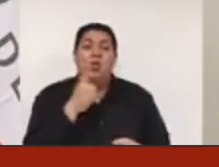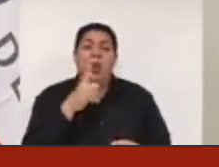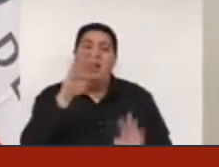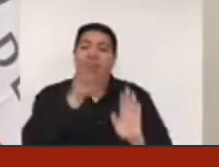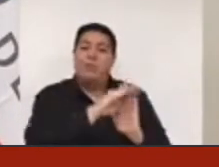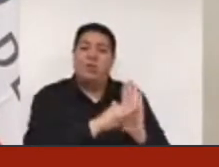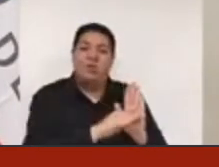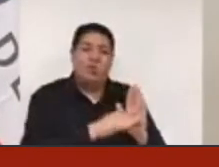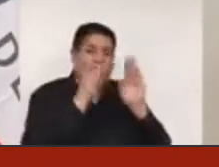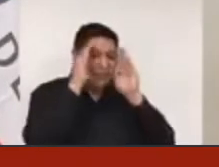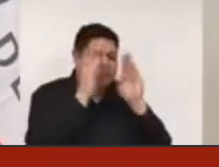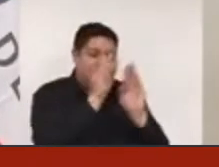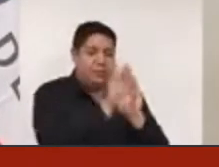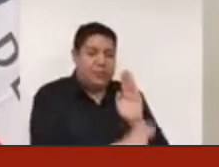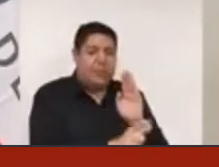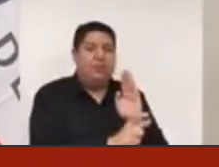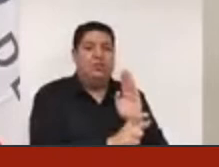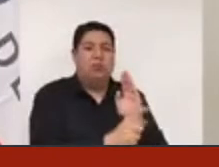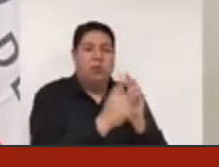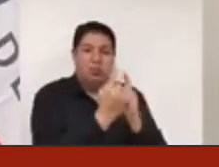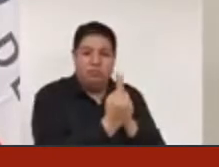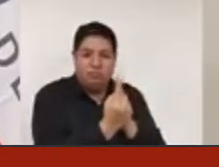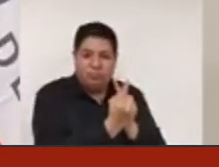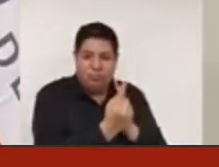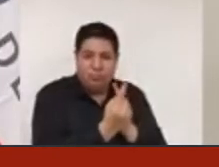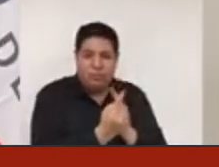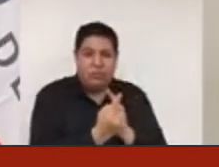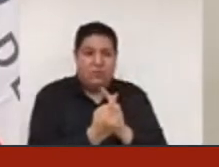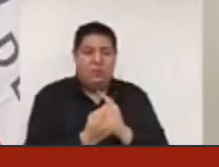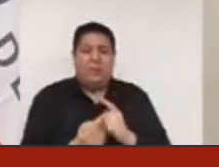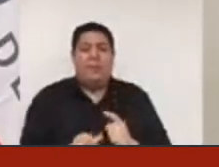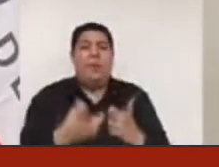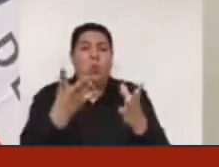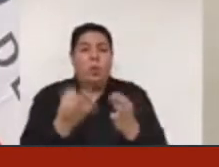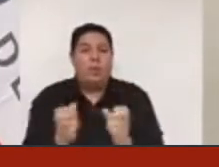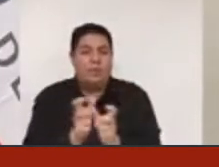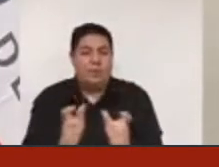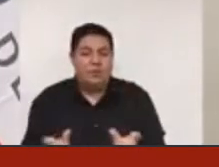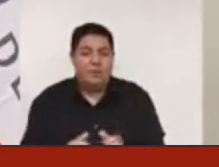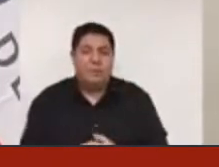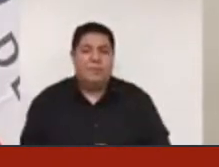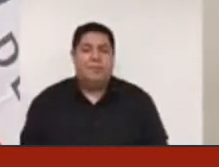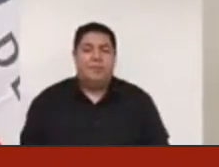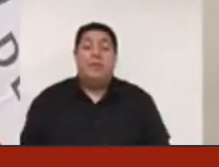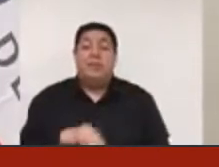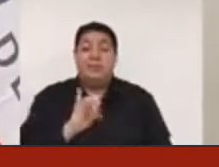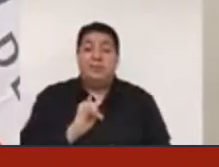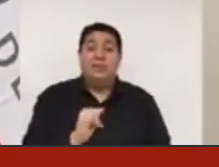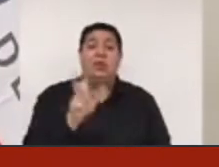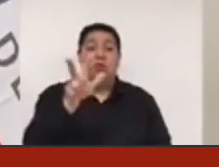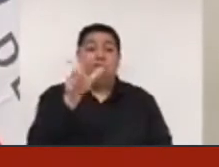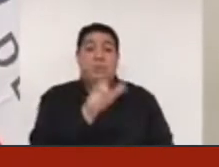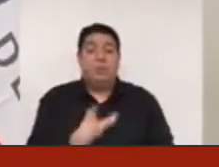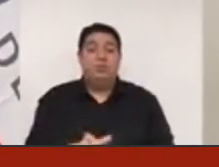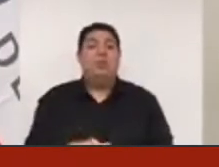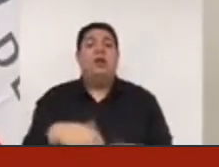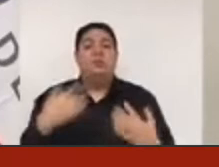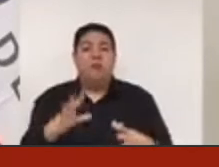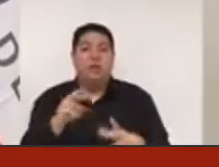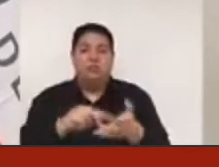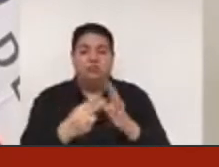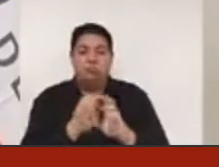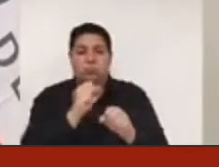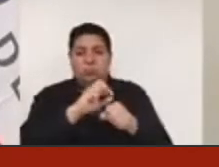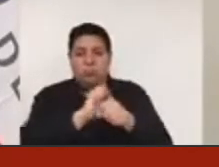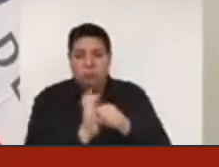protocolos de seguimiento para los pacientes que se atienden si hay alguno recuperado cuántos son buenos si tenemos otro paciente recuperado ellos